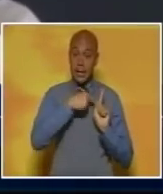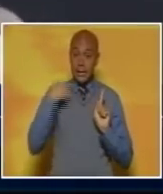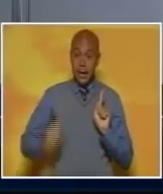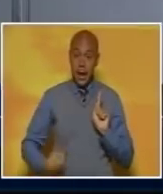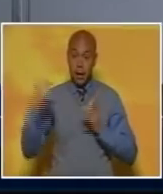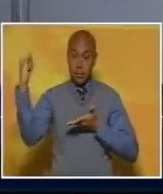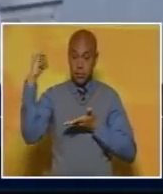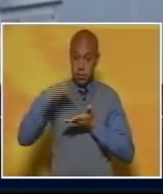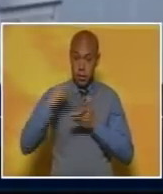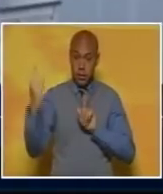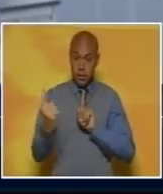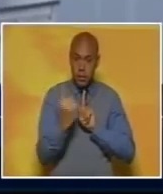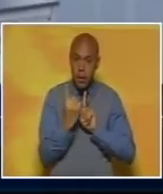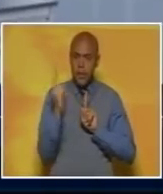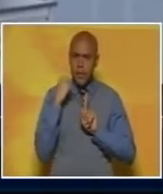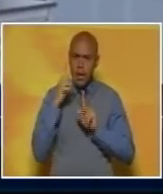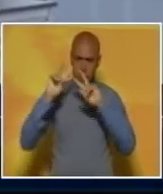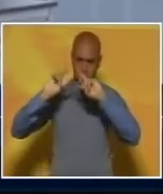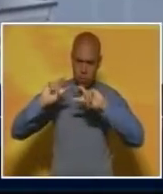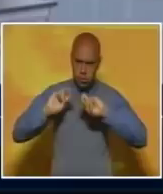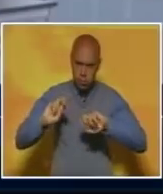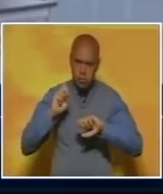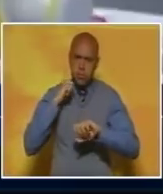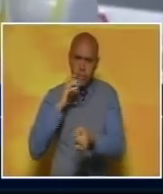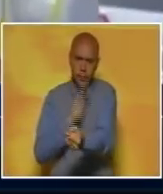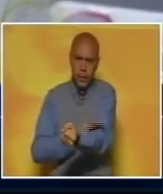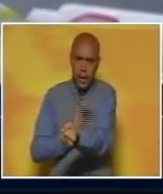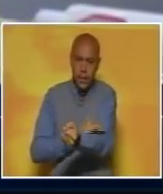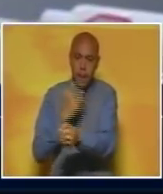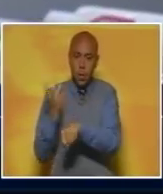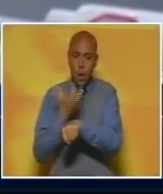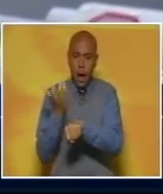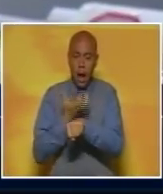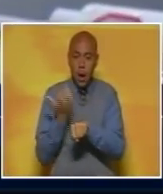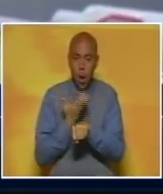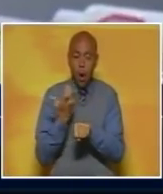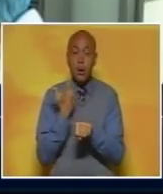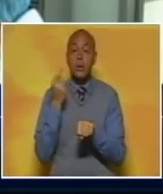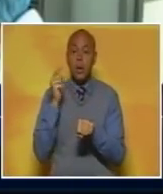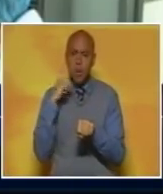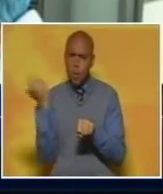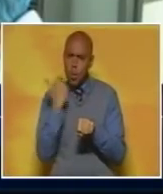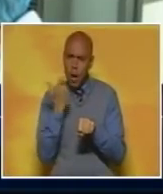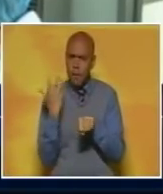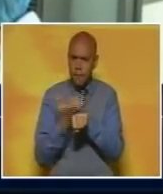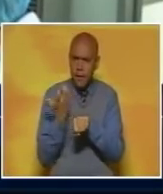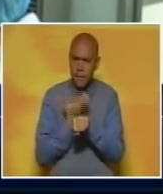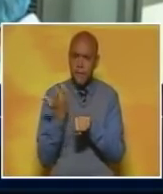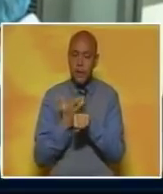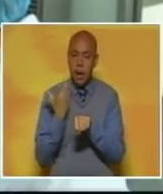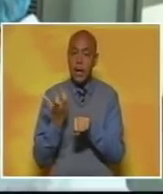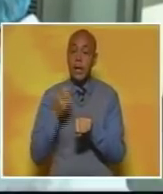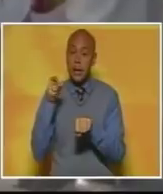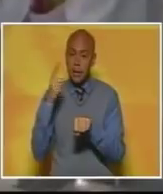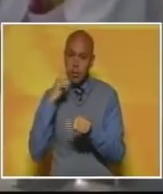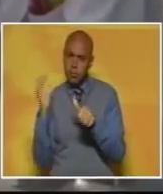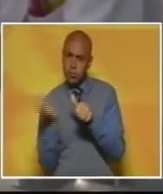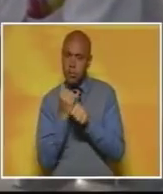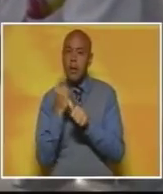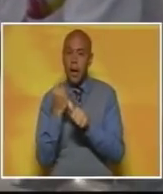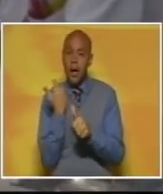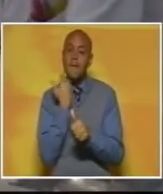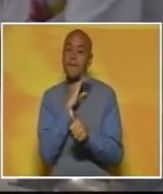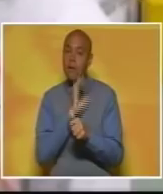China, como la medición de temperatura corporal en busca de posible fiebre, uno de los primeros síntomas de